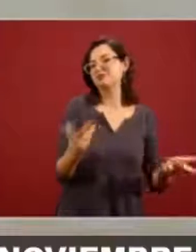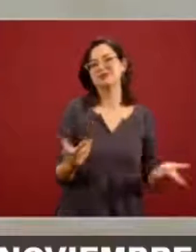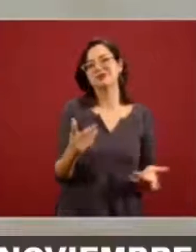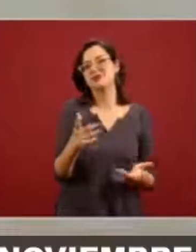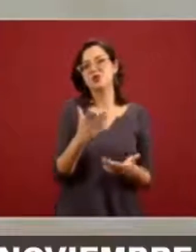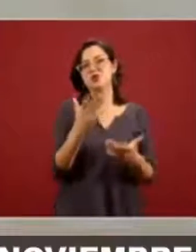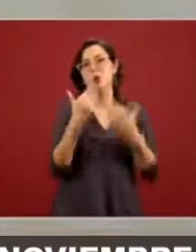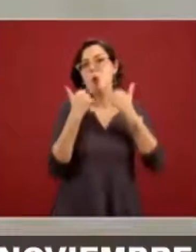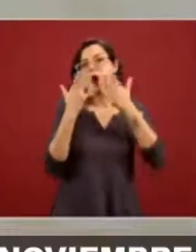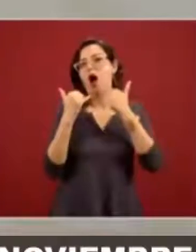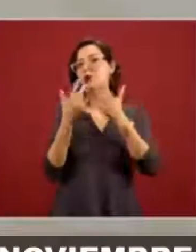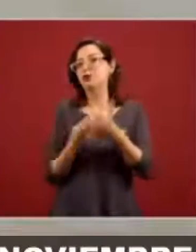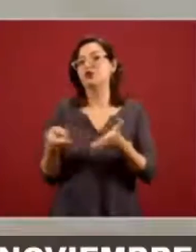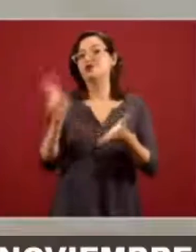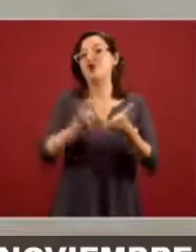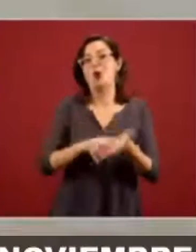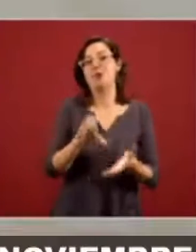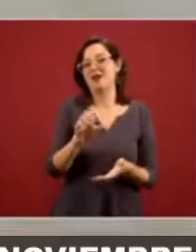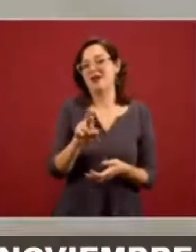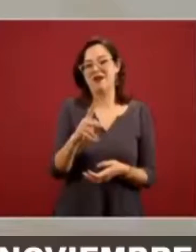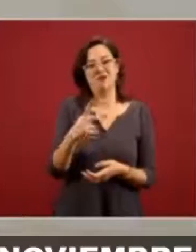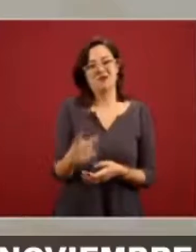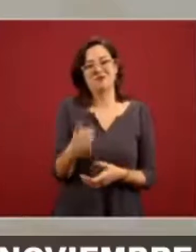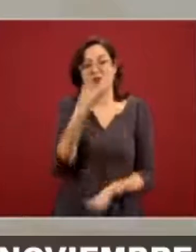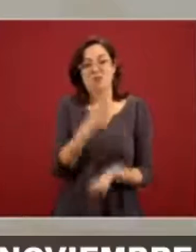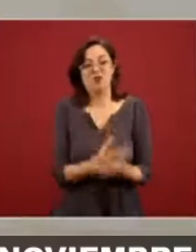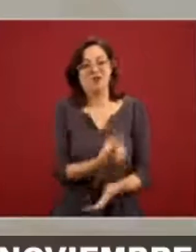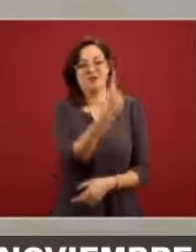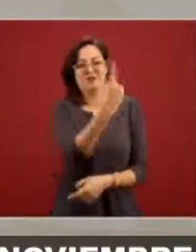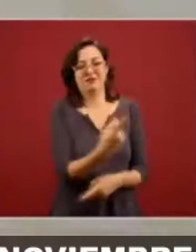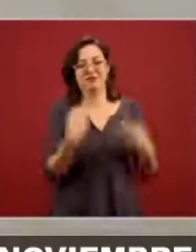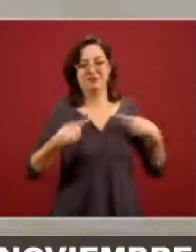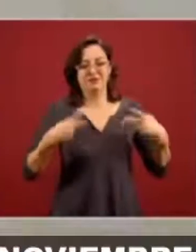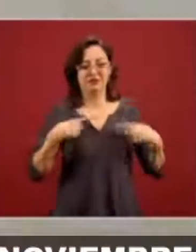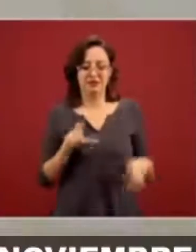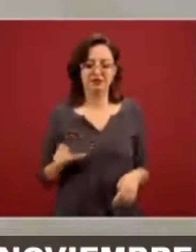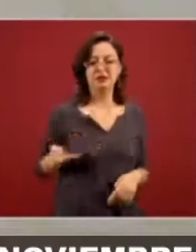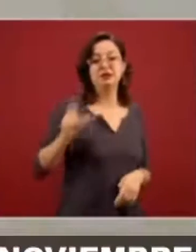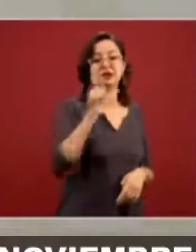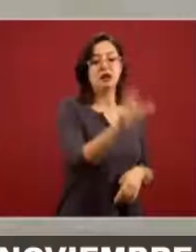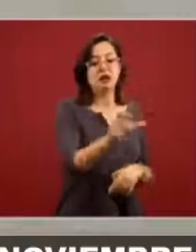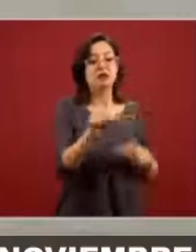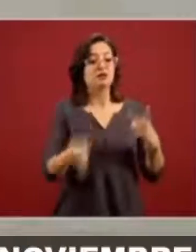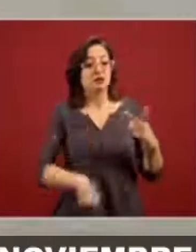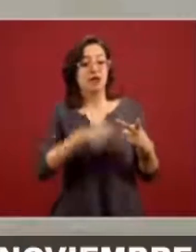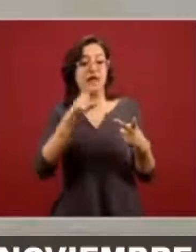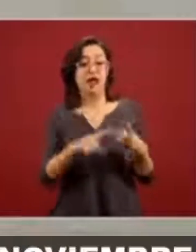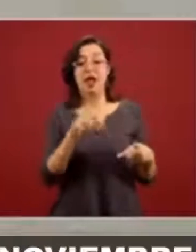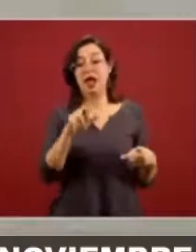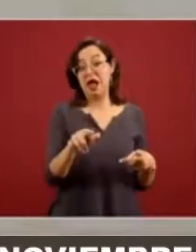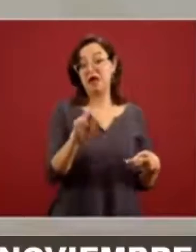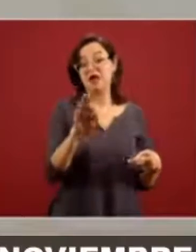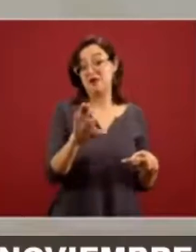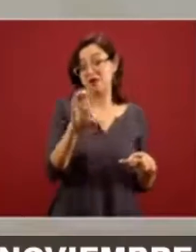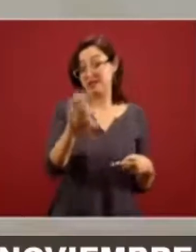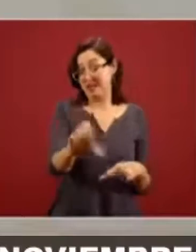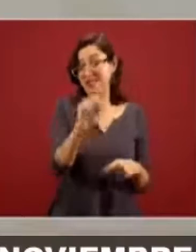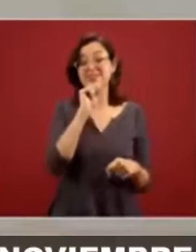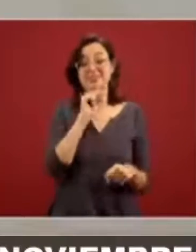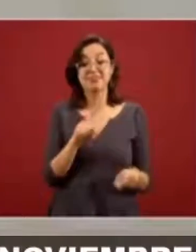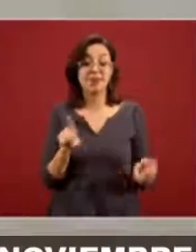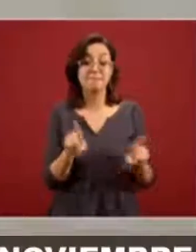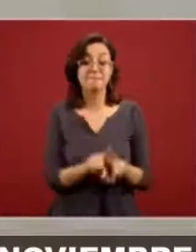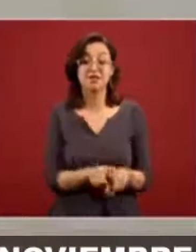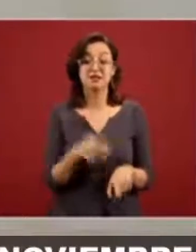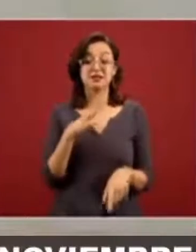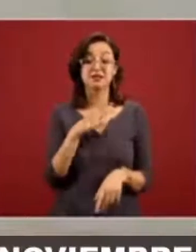el CURP, se cruza el RFC cuando existe, en el caso del